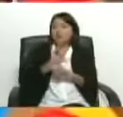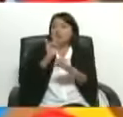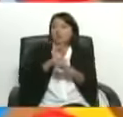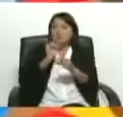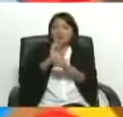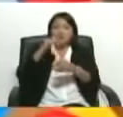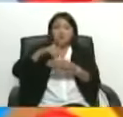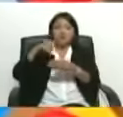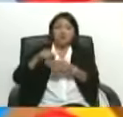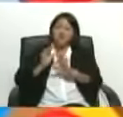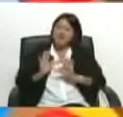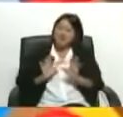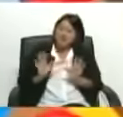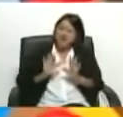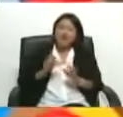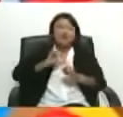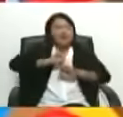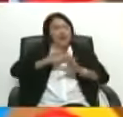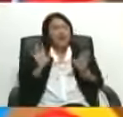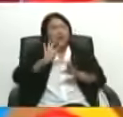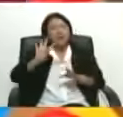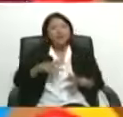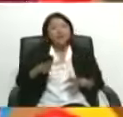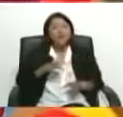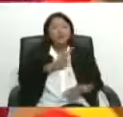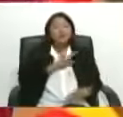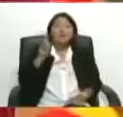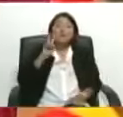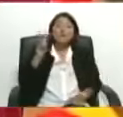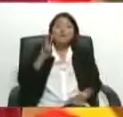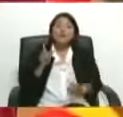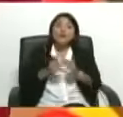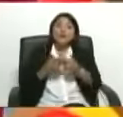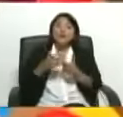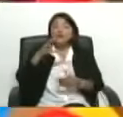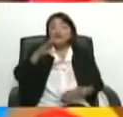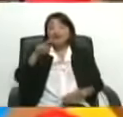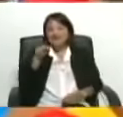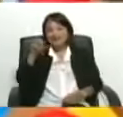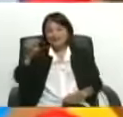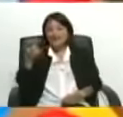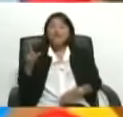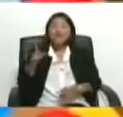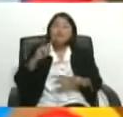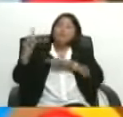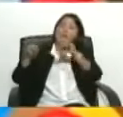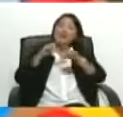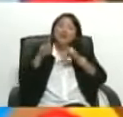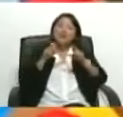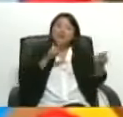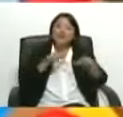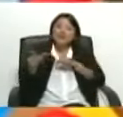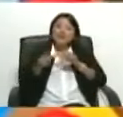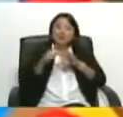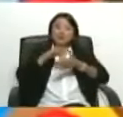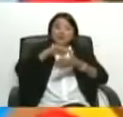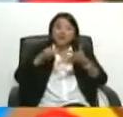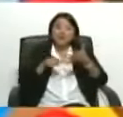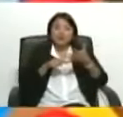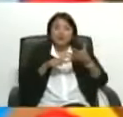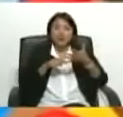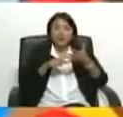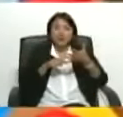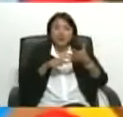claro. Lo que se plantea, y ya el Consejo Nacional Electoral, es las formas de